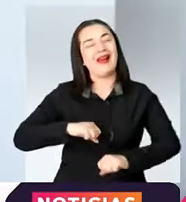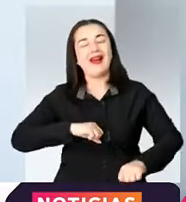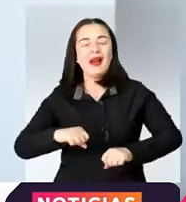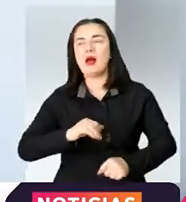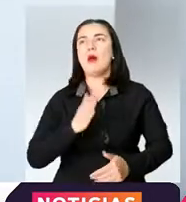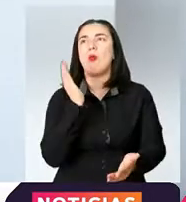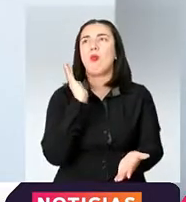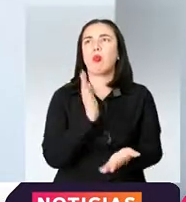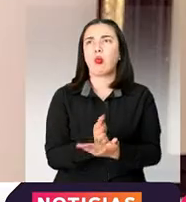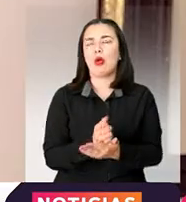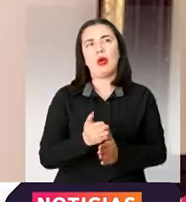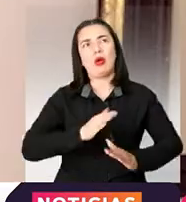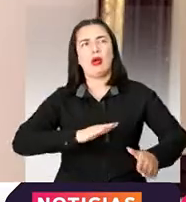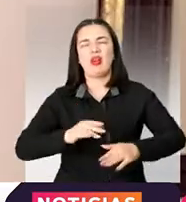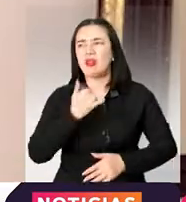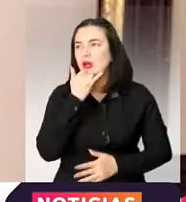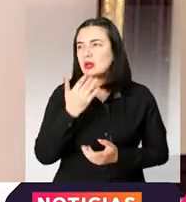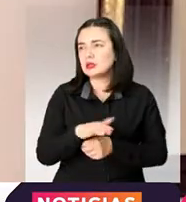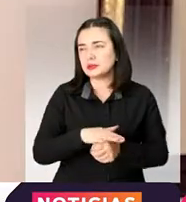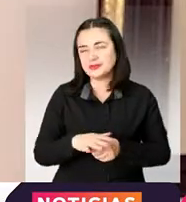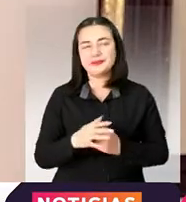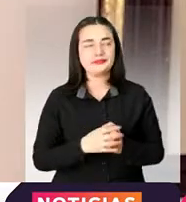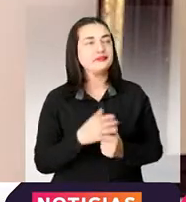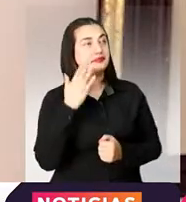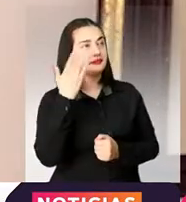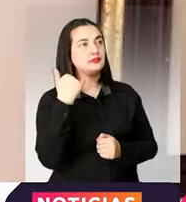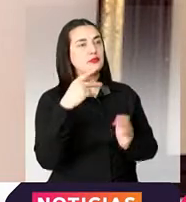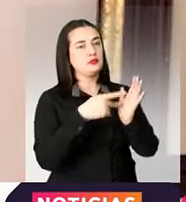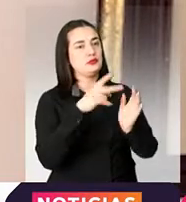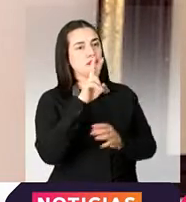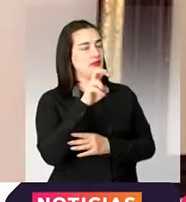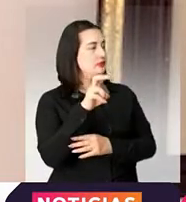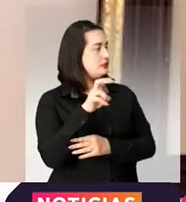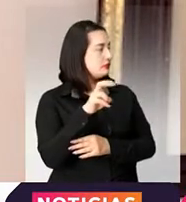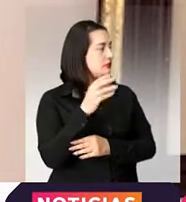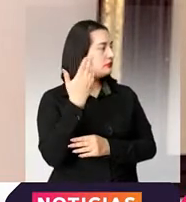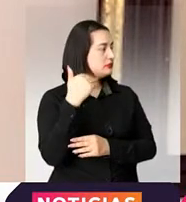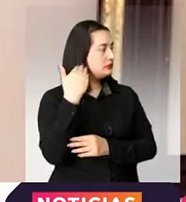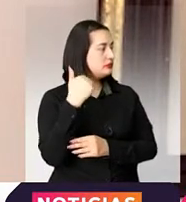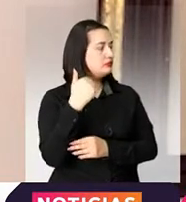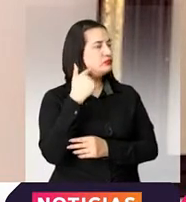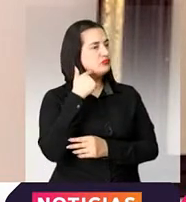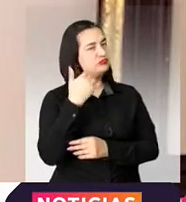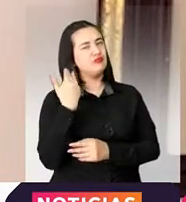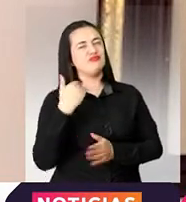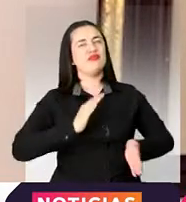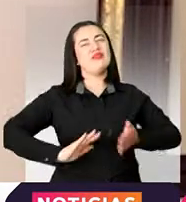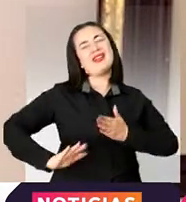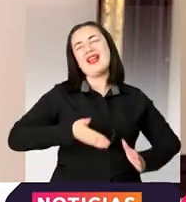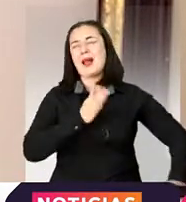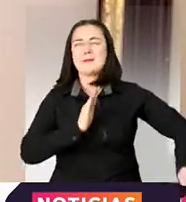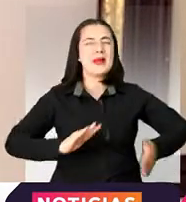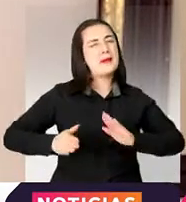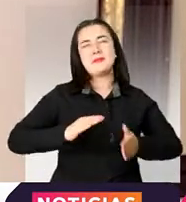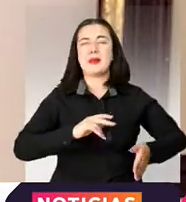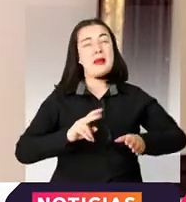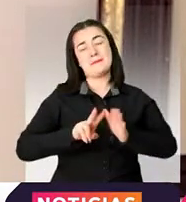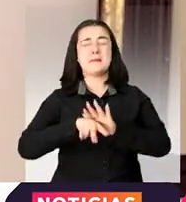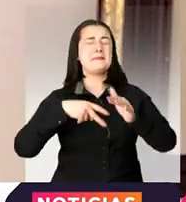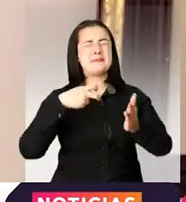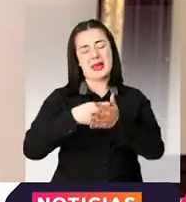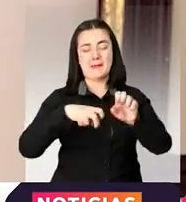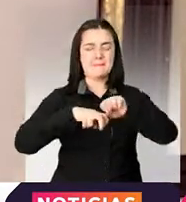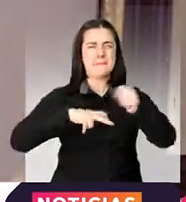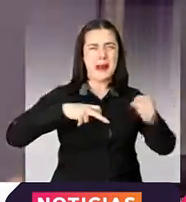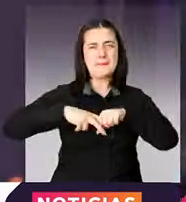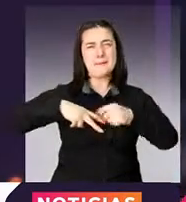como patinador. Fue en el año 2007 que en una carrera de patinaje me fracturó las dos piernas, y cuando